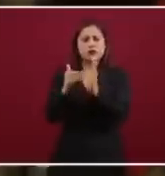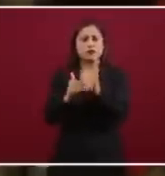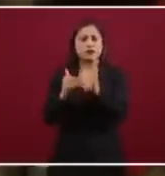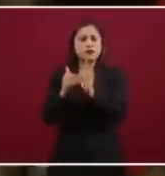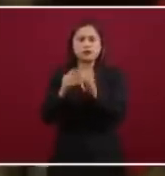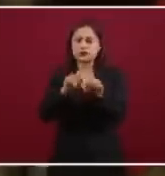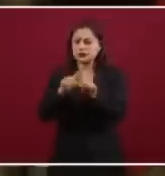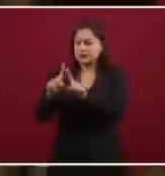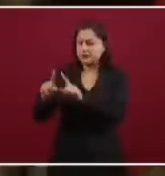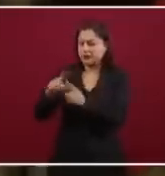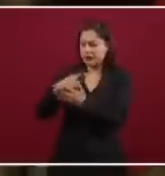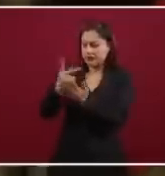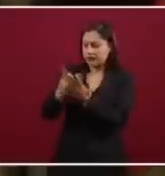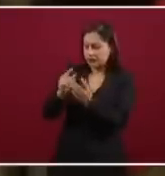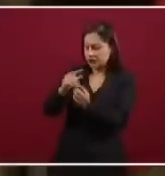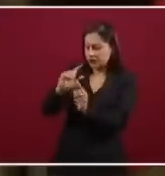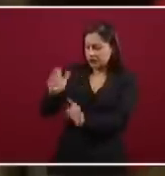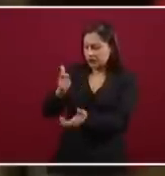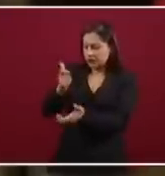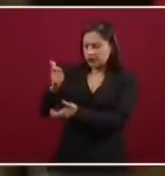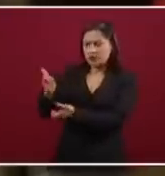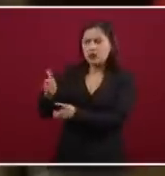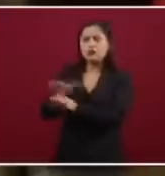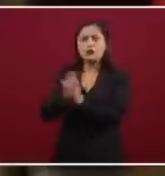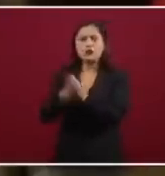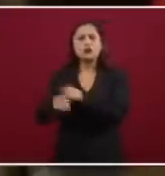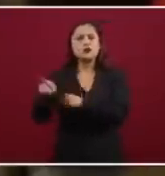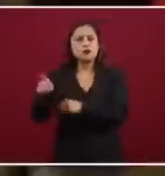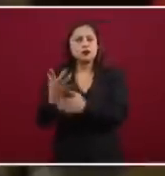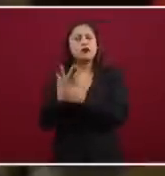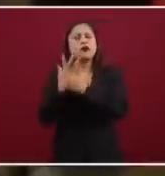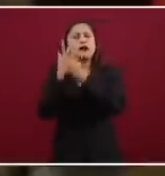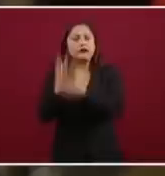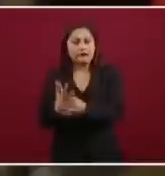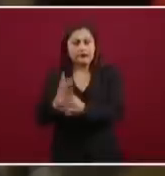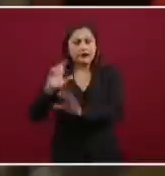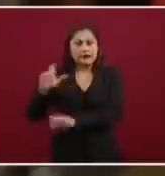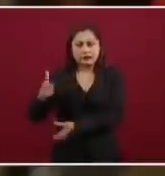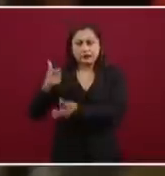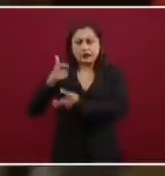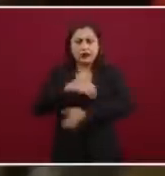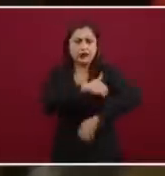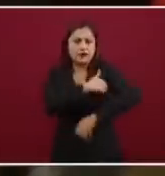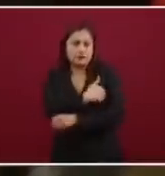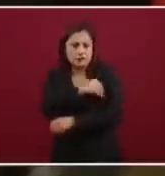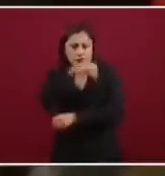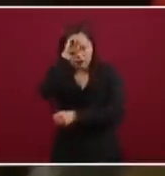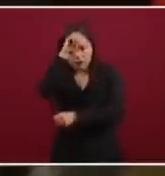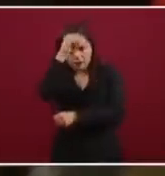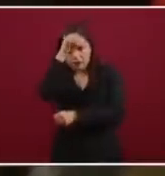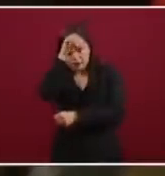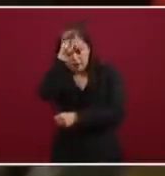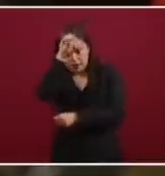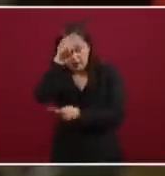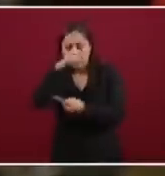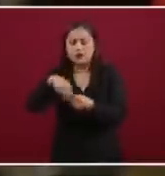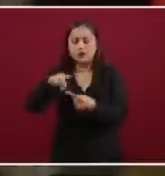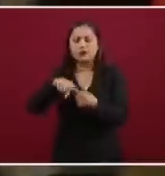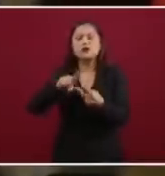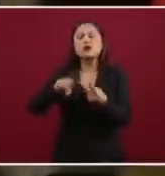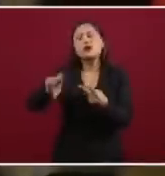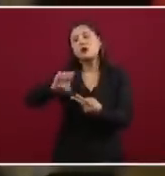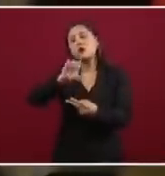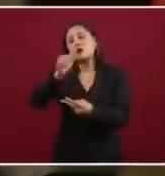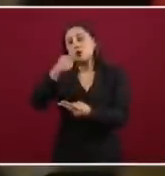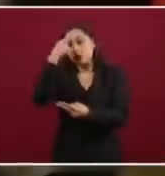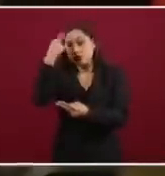fondos. Uno de ellos es un fondo minero. Otro de ellos es un fondo que se les destinaba para los pueblos mágicos y uno que